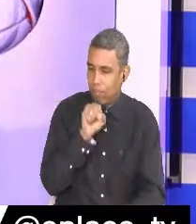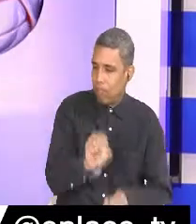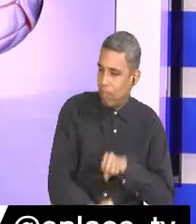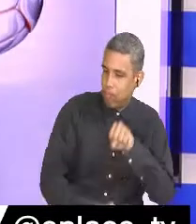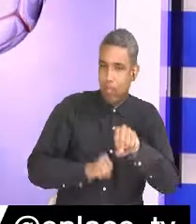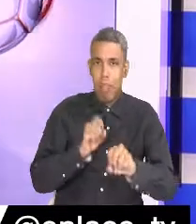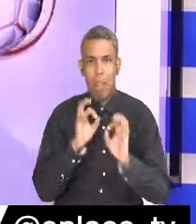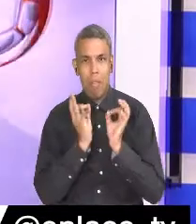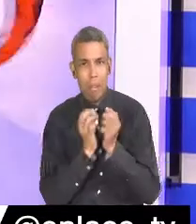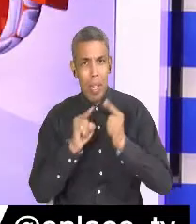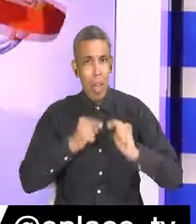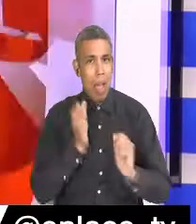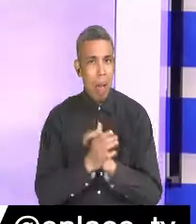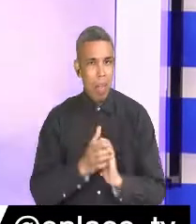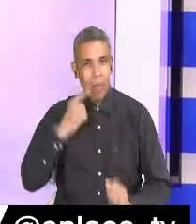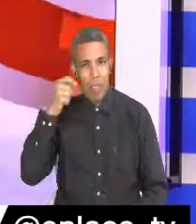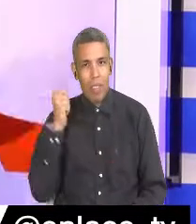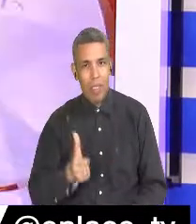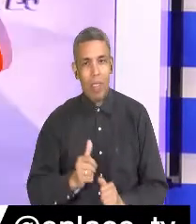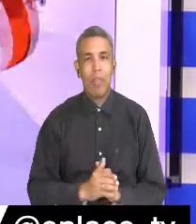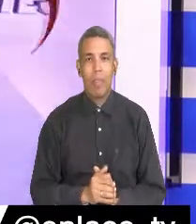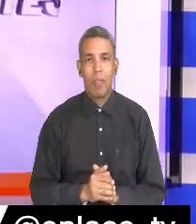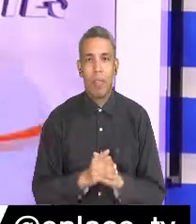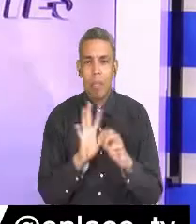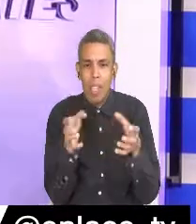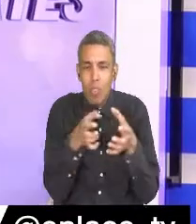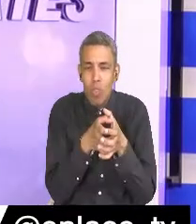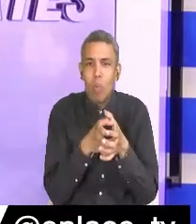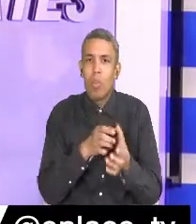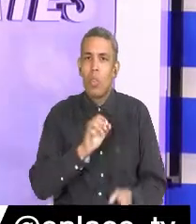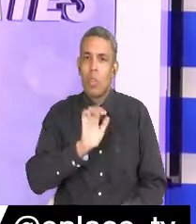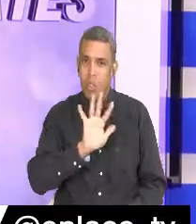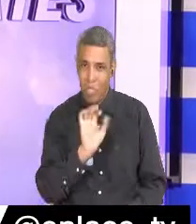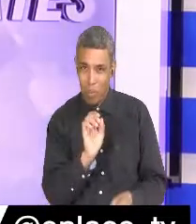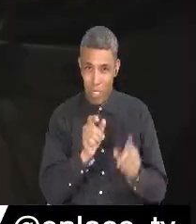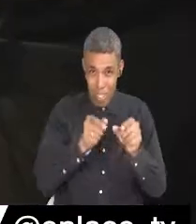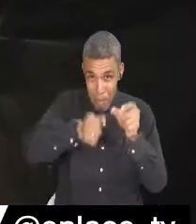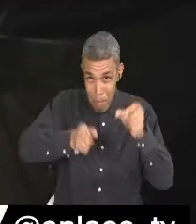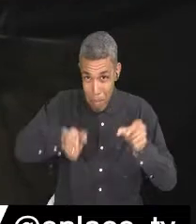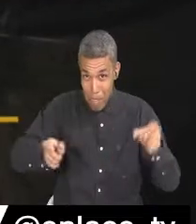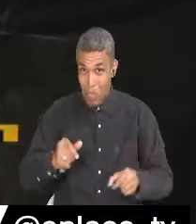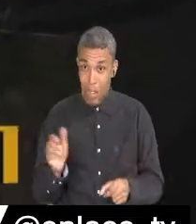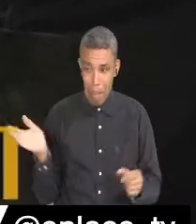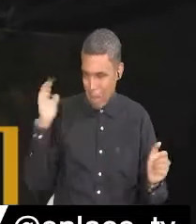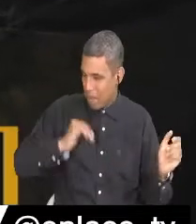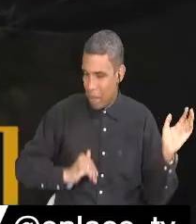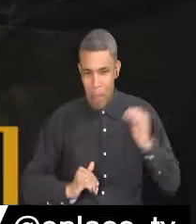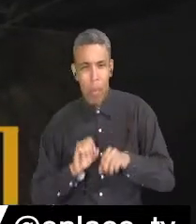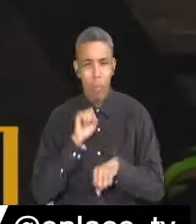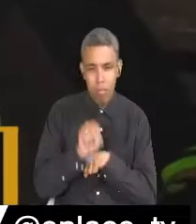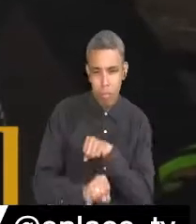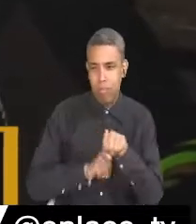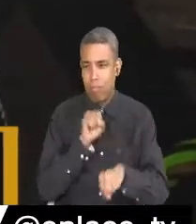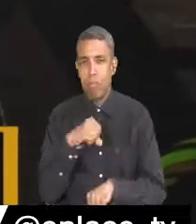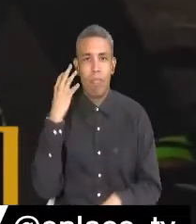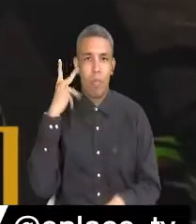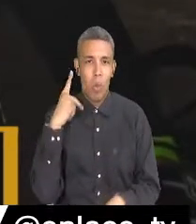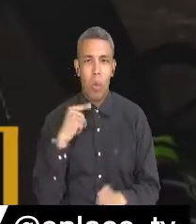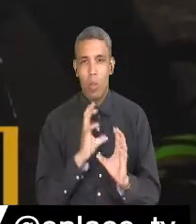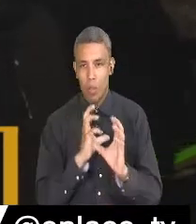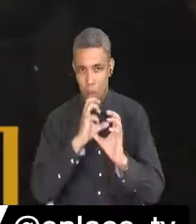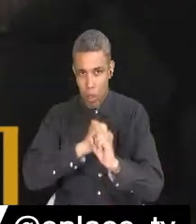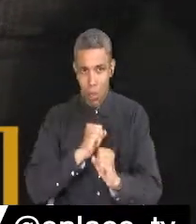o con amigos. Por eso un grupo de 50 deportistas pedalea por toda la región. Pedaleando todas las noches, estos